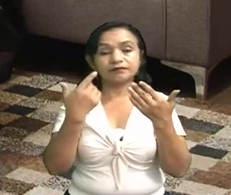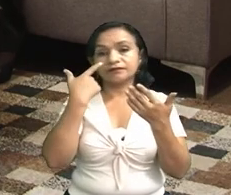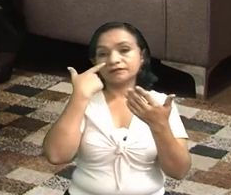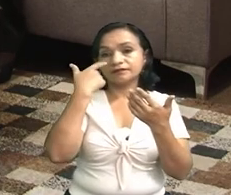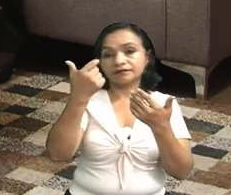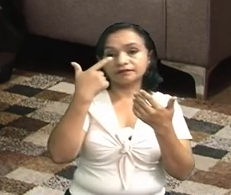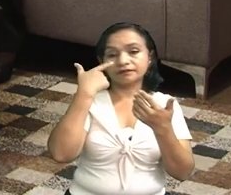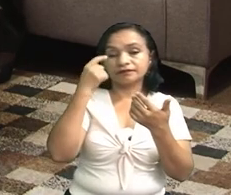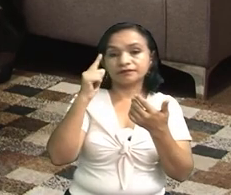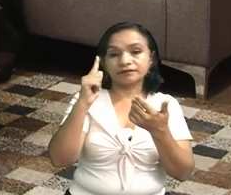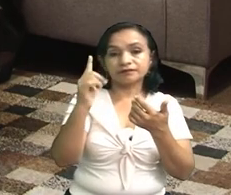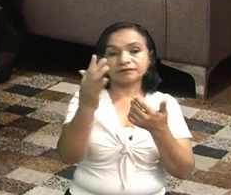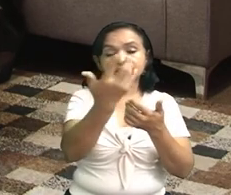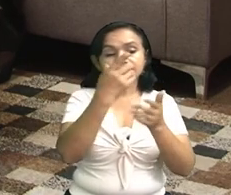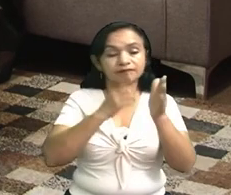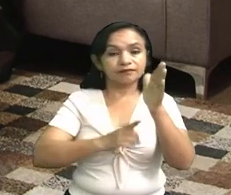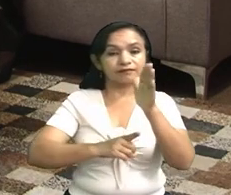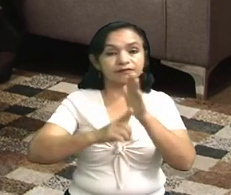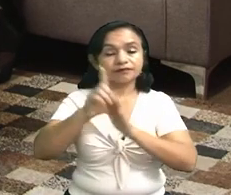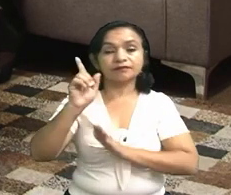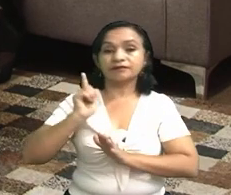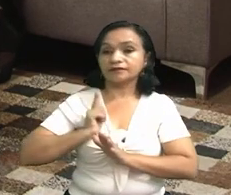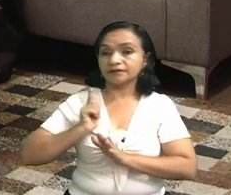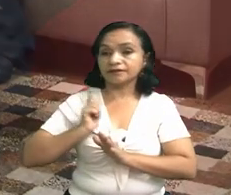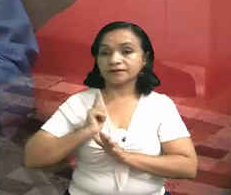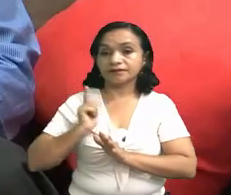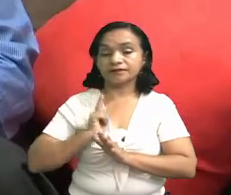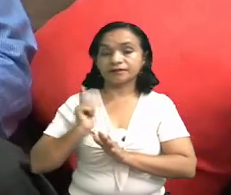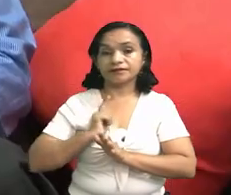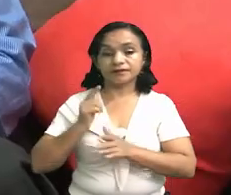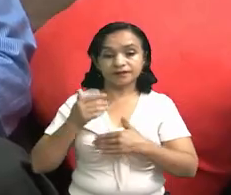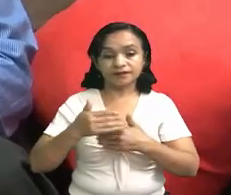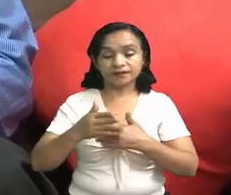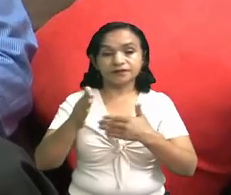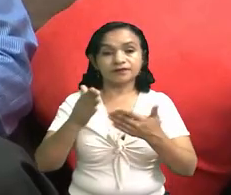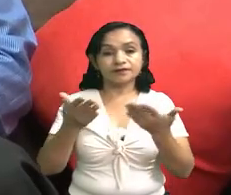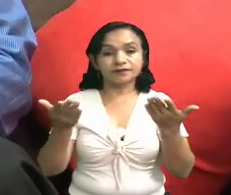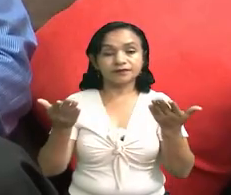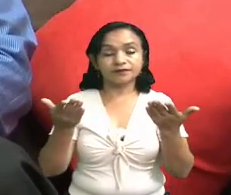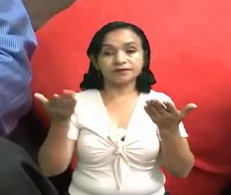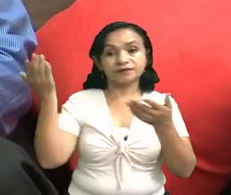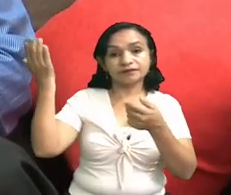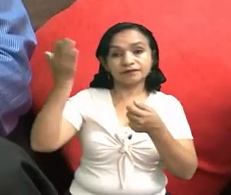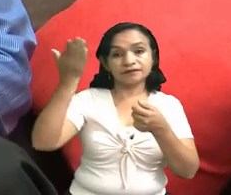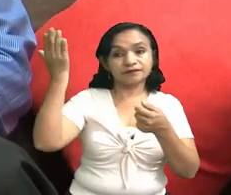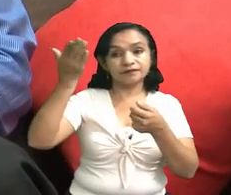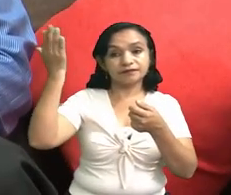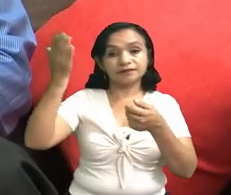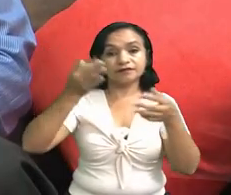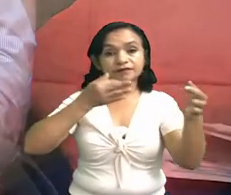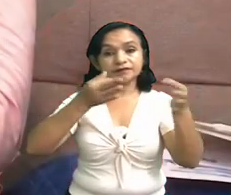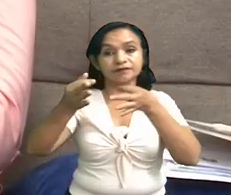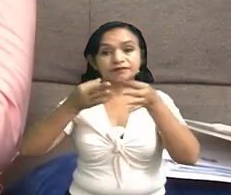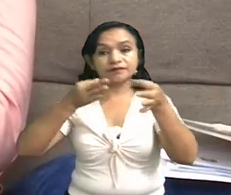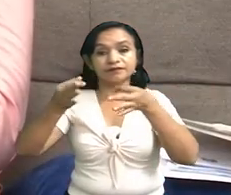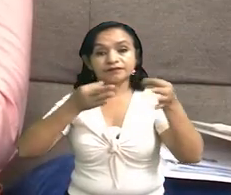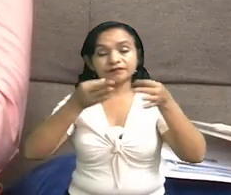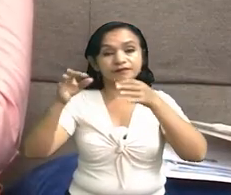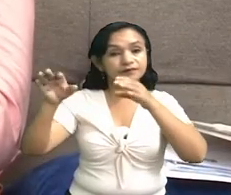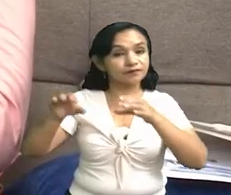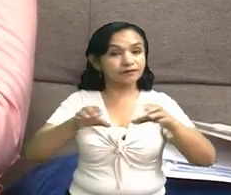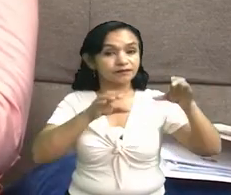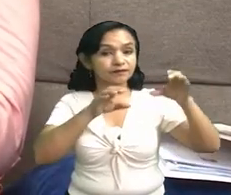conocer todos los avances tecnológicos que ellos tienen, porque cuando estuvimos también en una exposición que ellos hacen de un